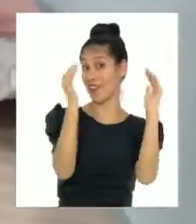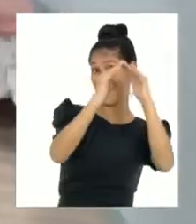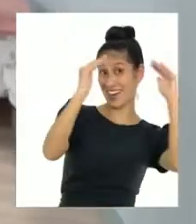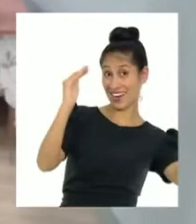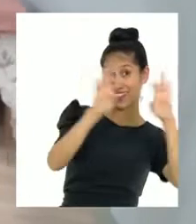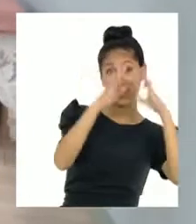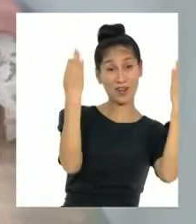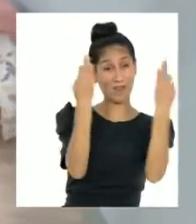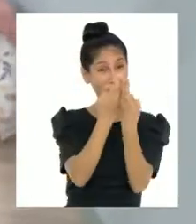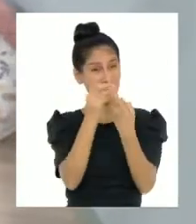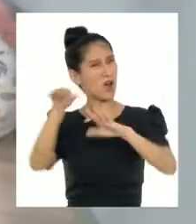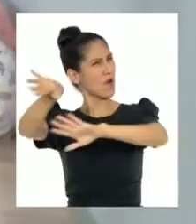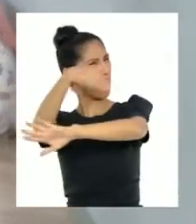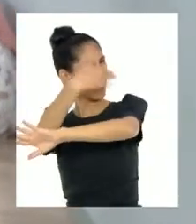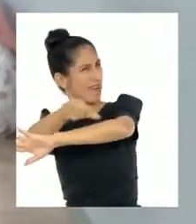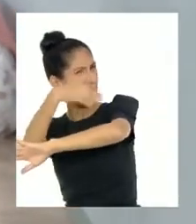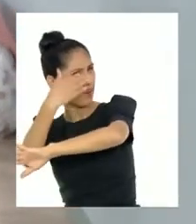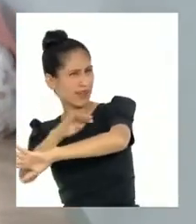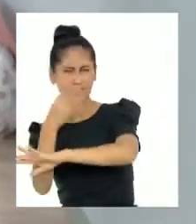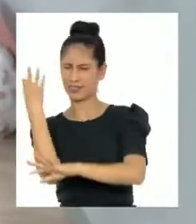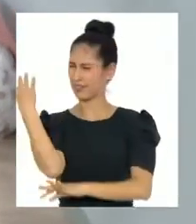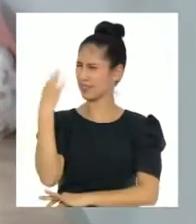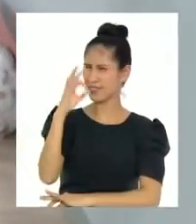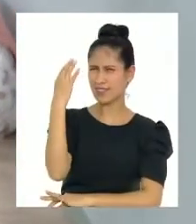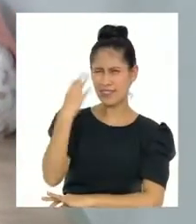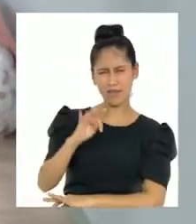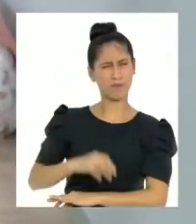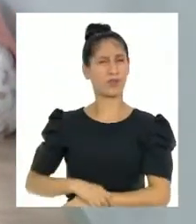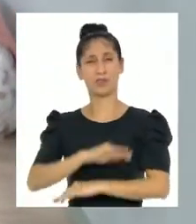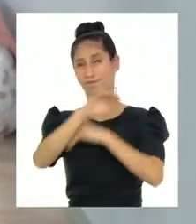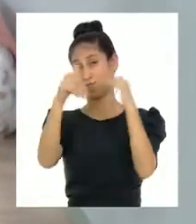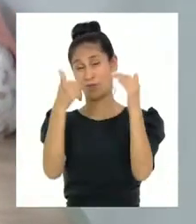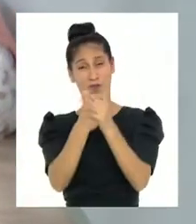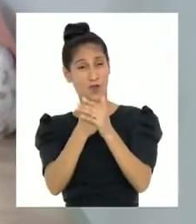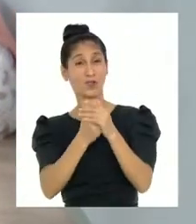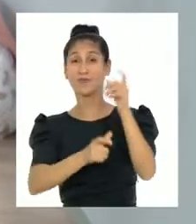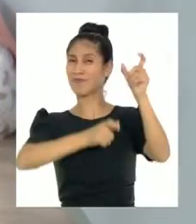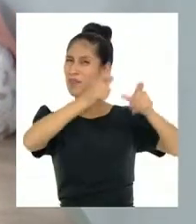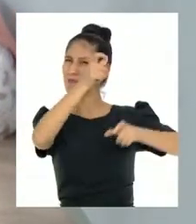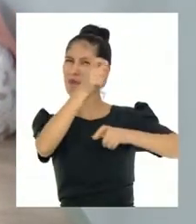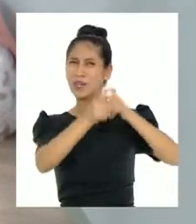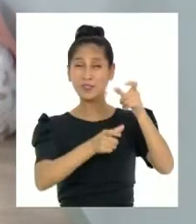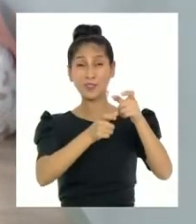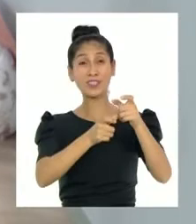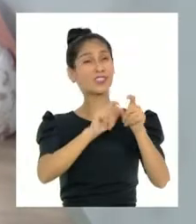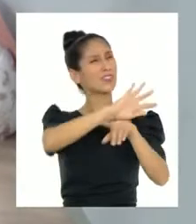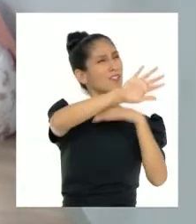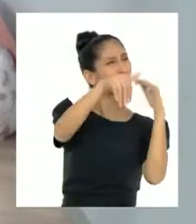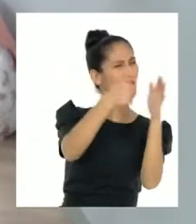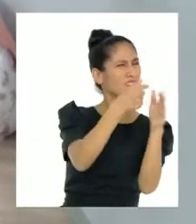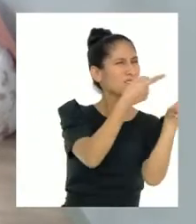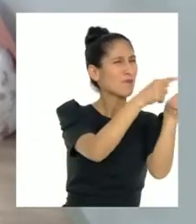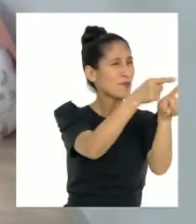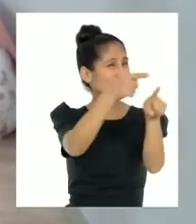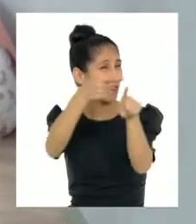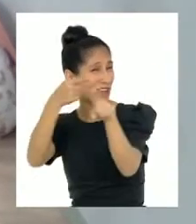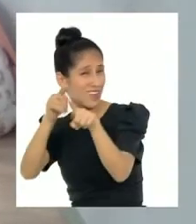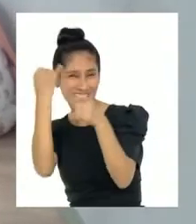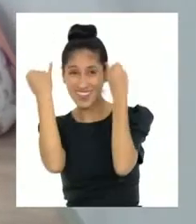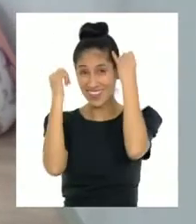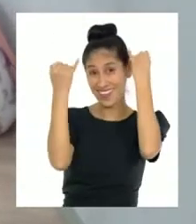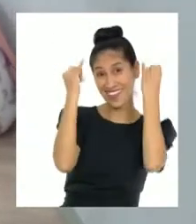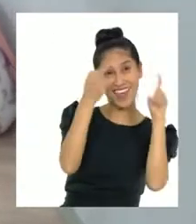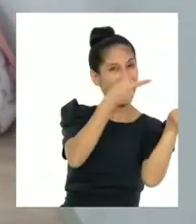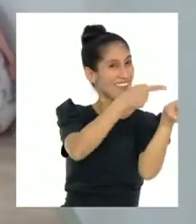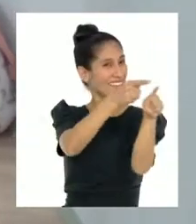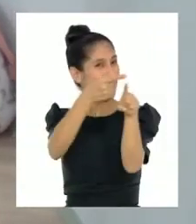calle, siempre. Porque vivimos en una sociedad y la convivencia requiere ponernos de acuerdo en ciertas